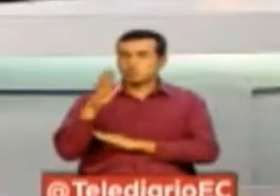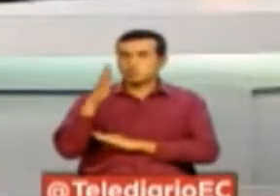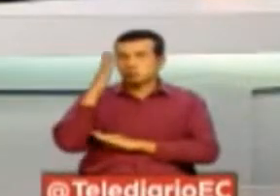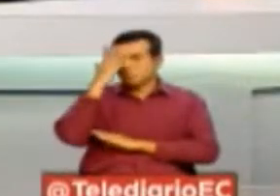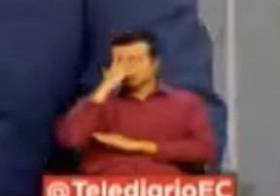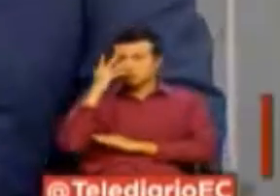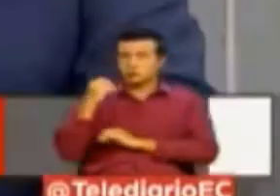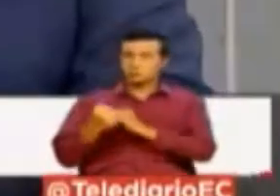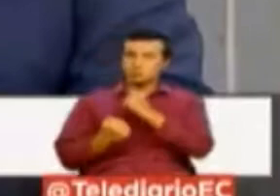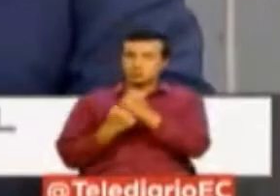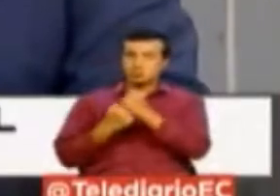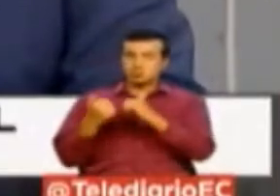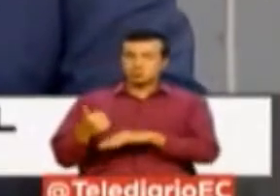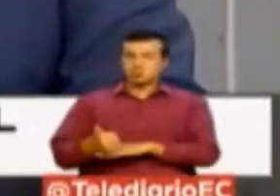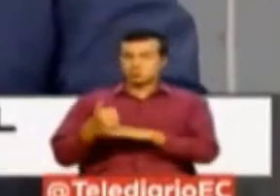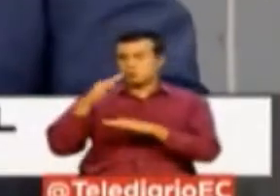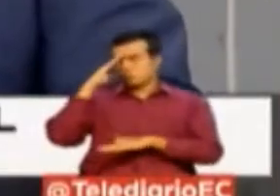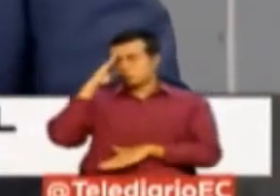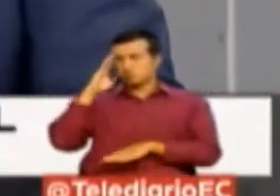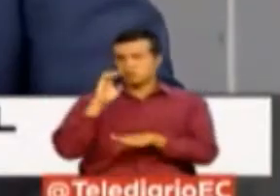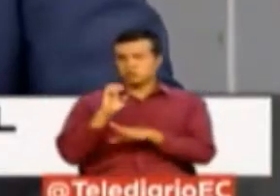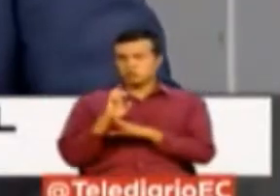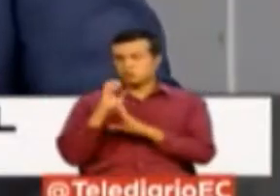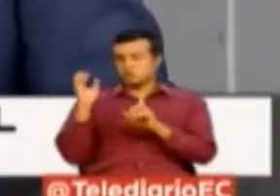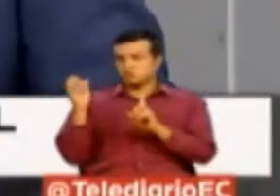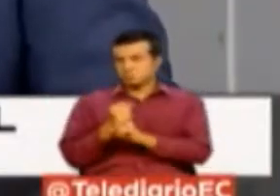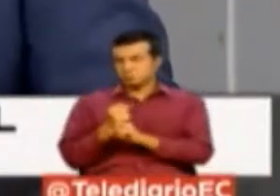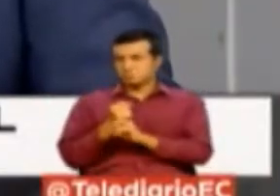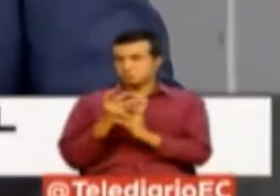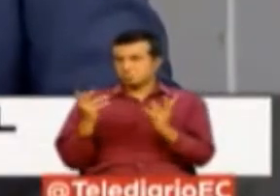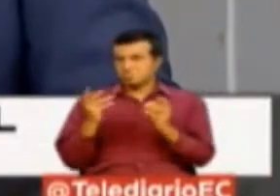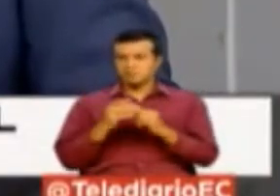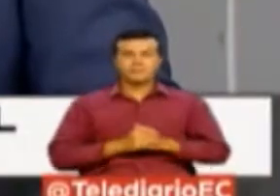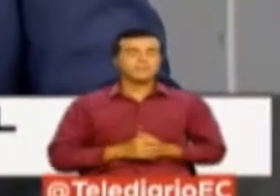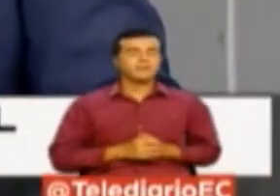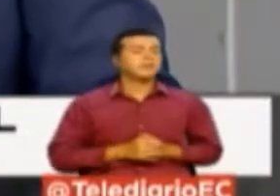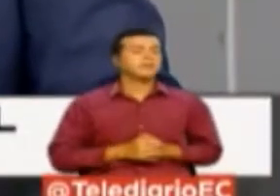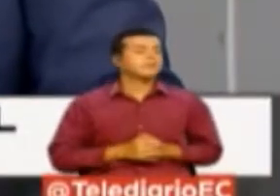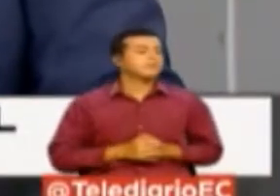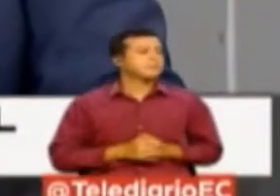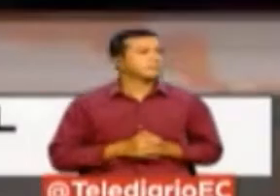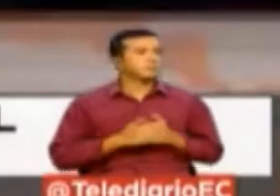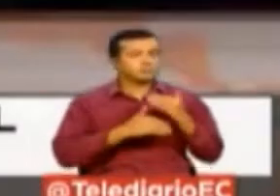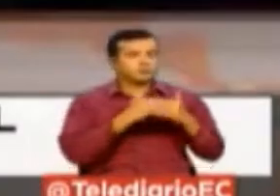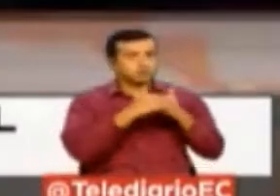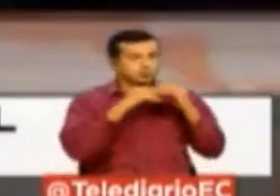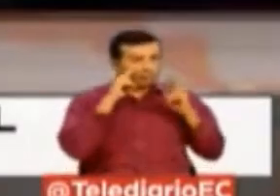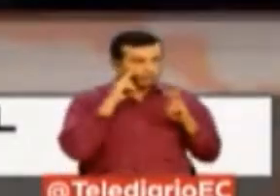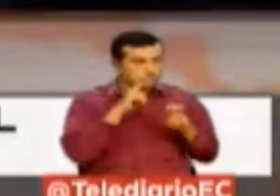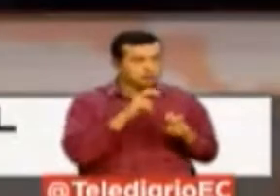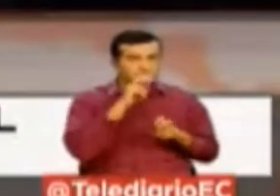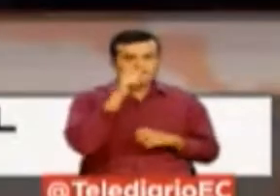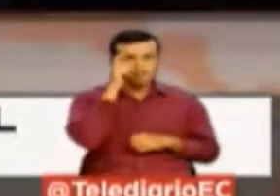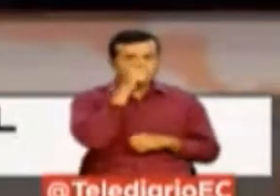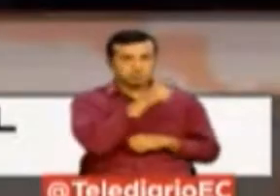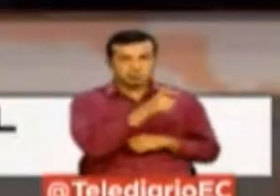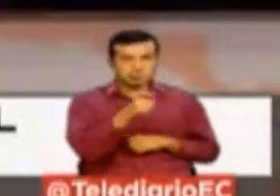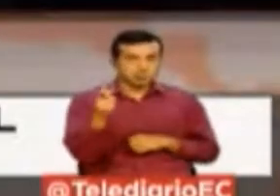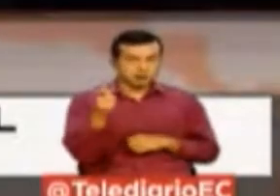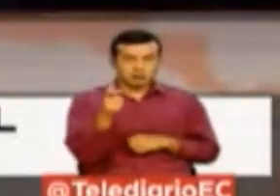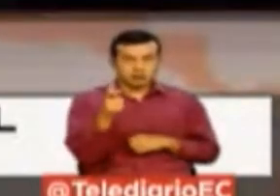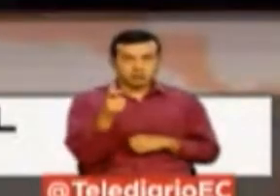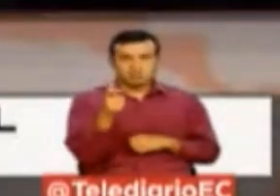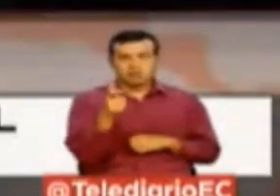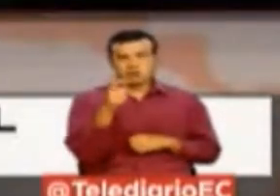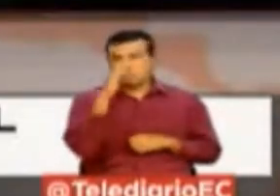colaborando con las autoridades policiales de ecuador cuál es el resultado de eso a nivel es bueno el proceso de investigación nos lleva la fiscalía nosotros